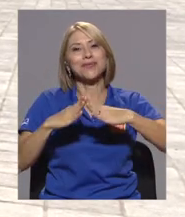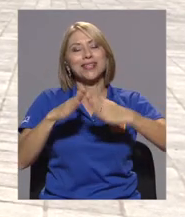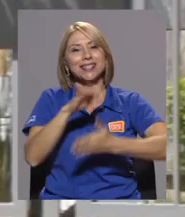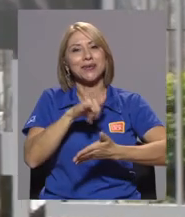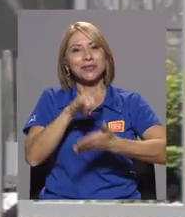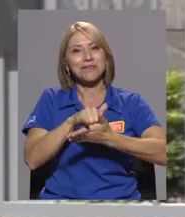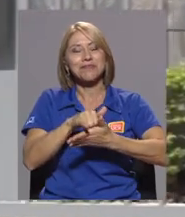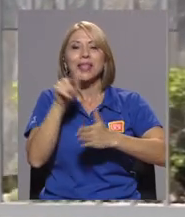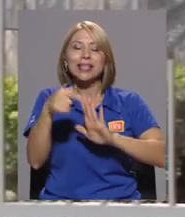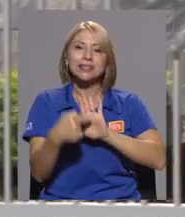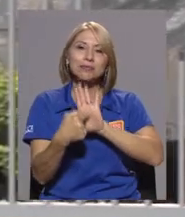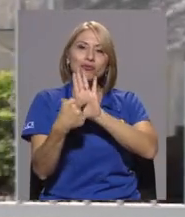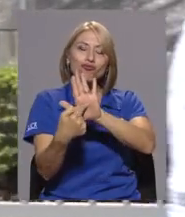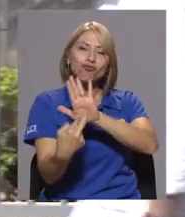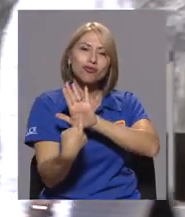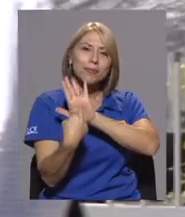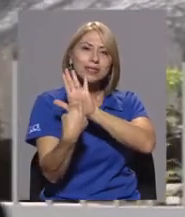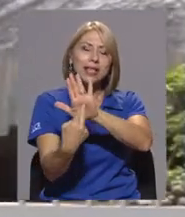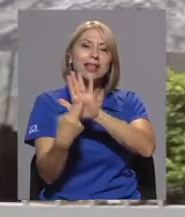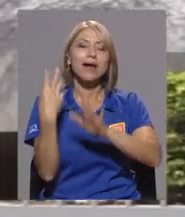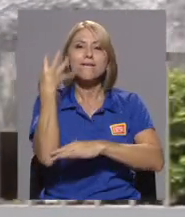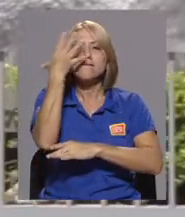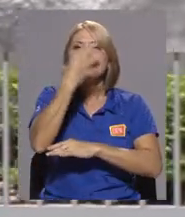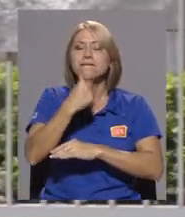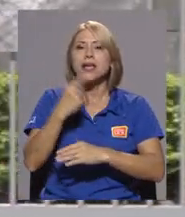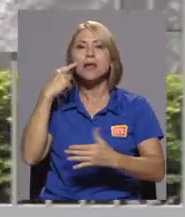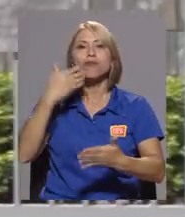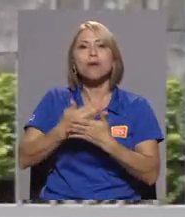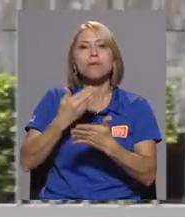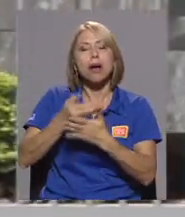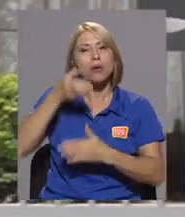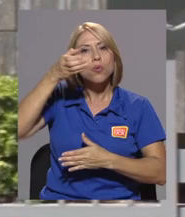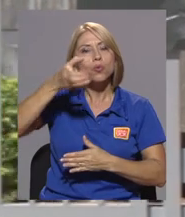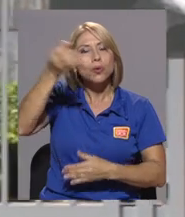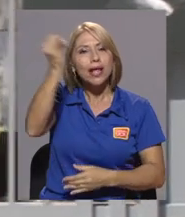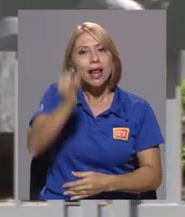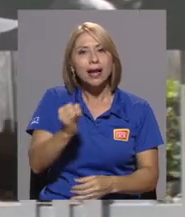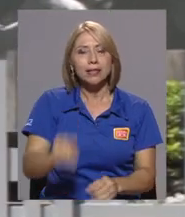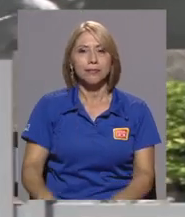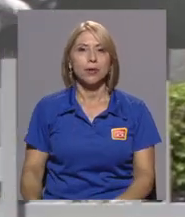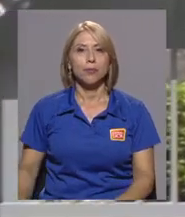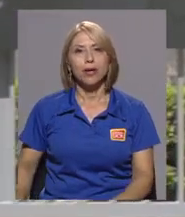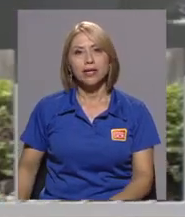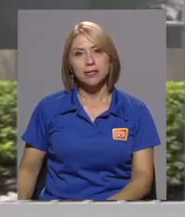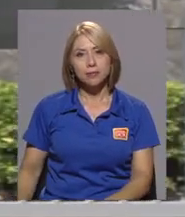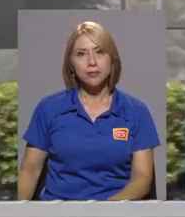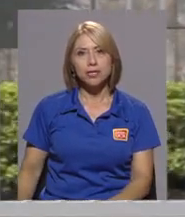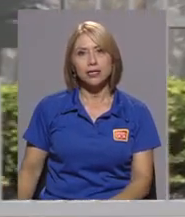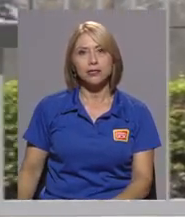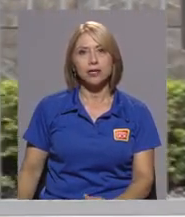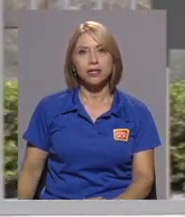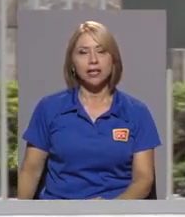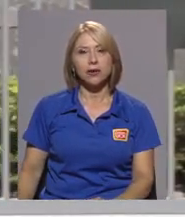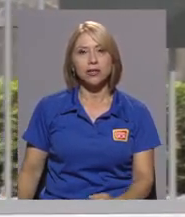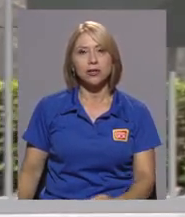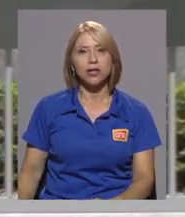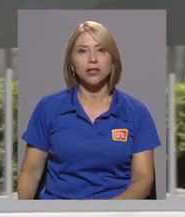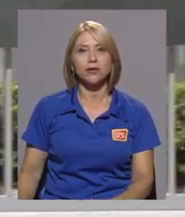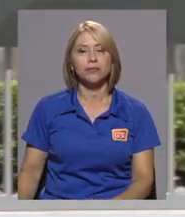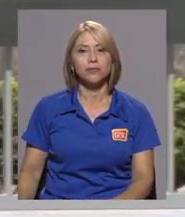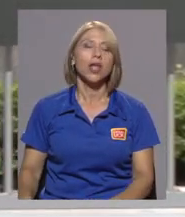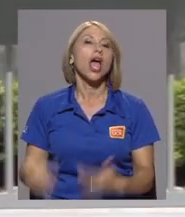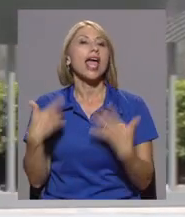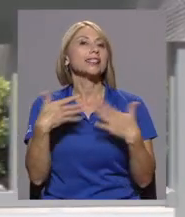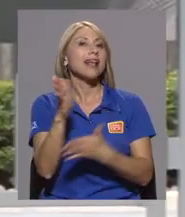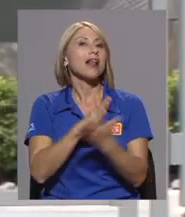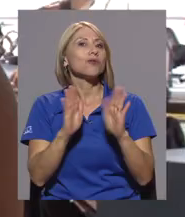josefinos, esta exposición representa una bella manifestación de la cultura y el arte. No, es extraordinario,